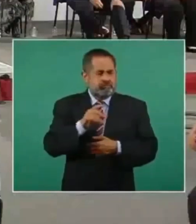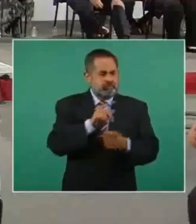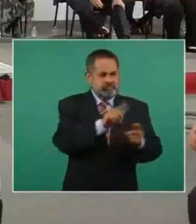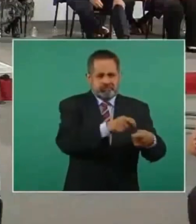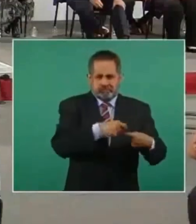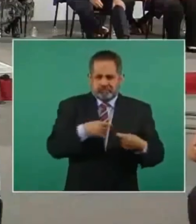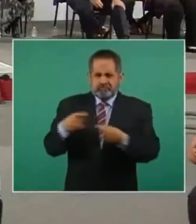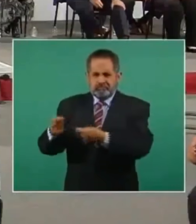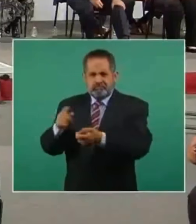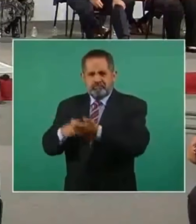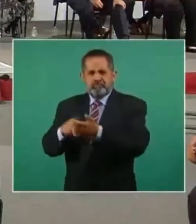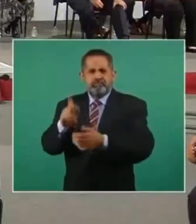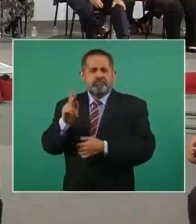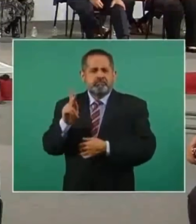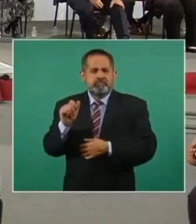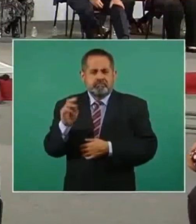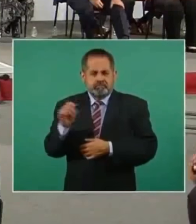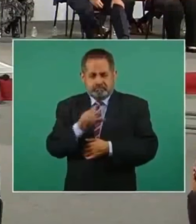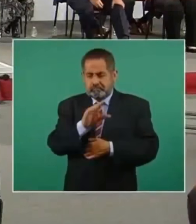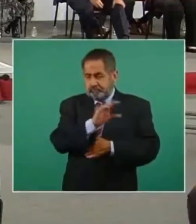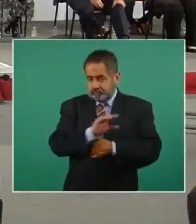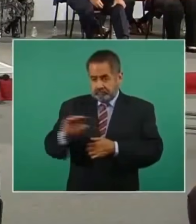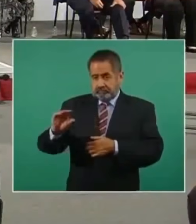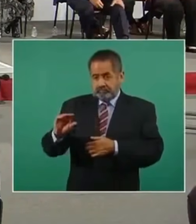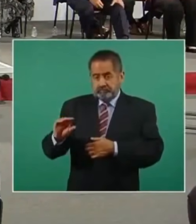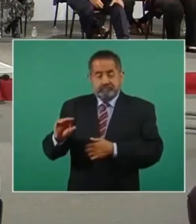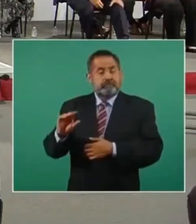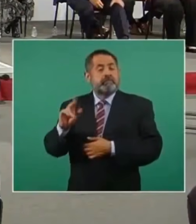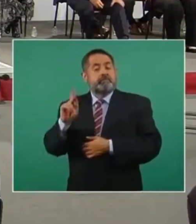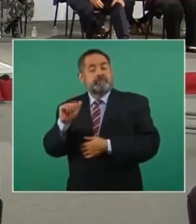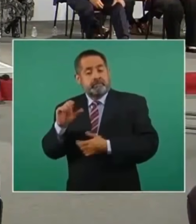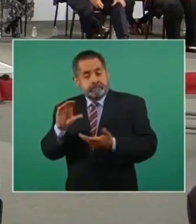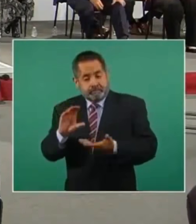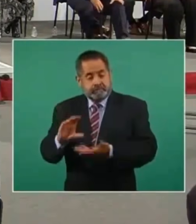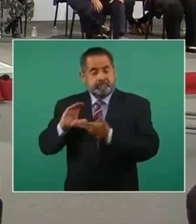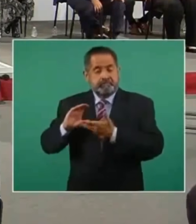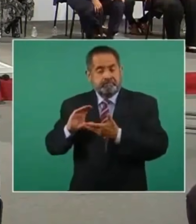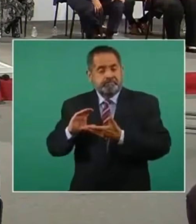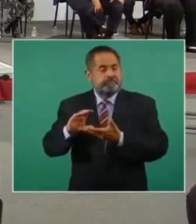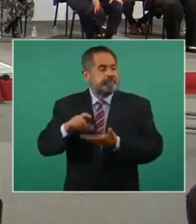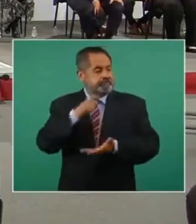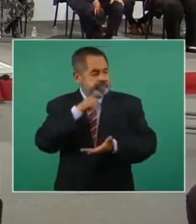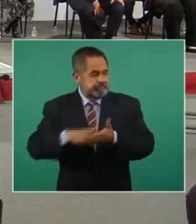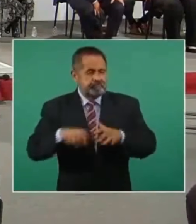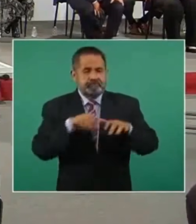penas con ese dinero se compra